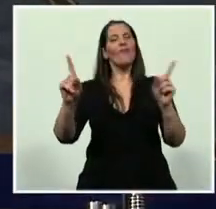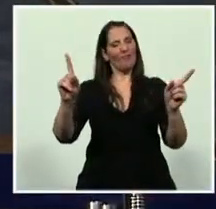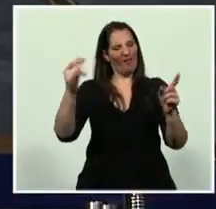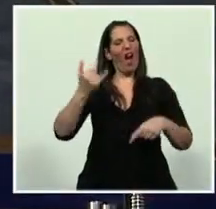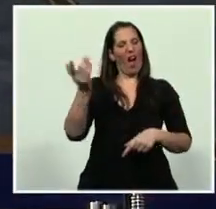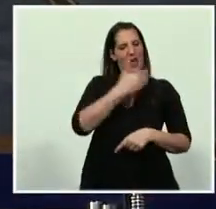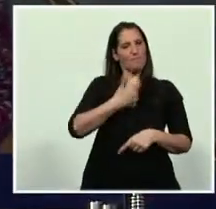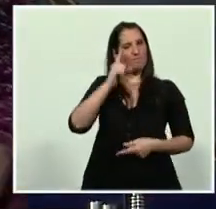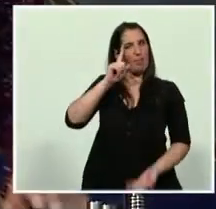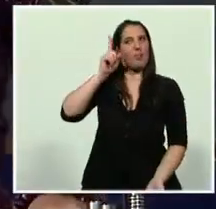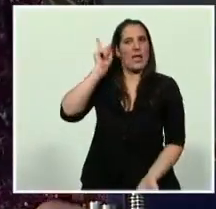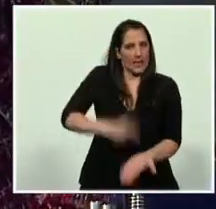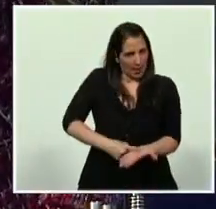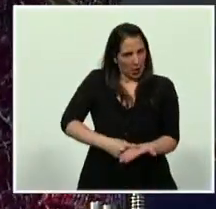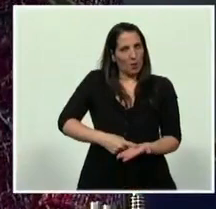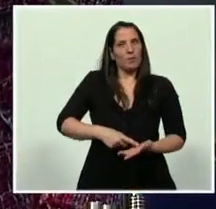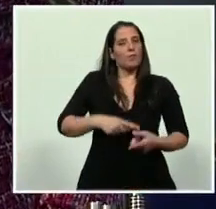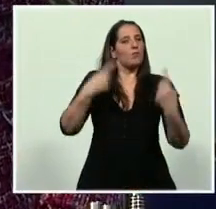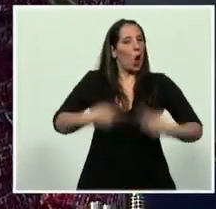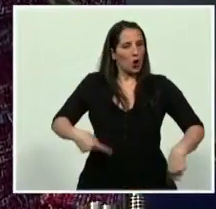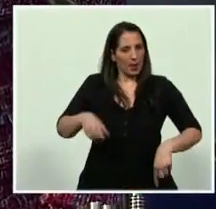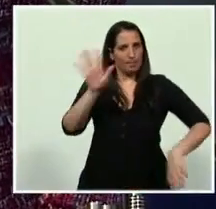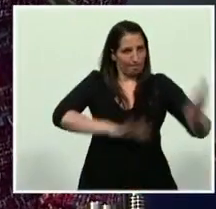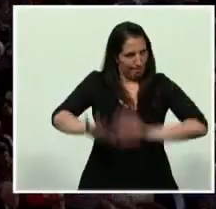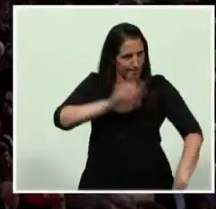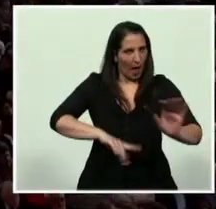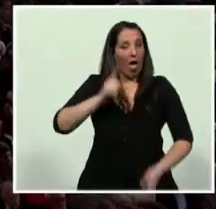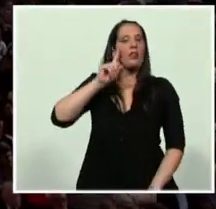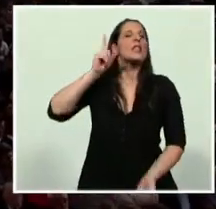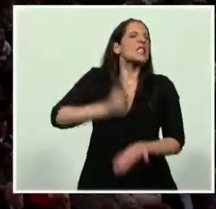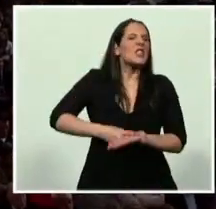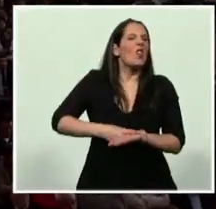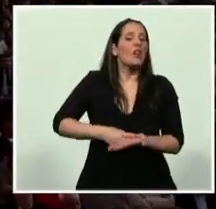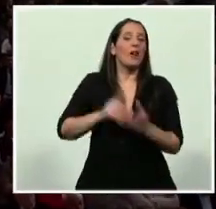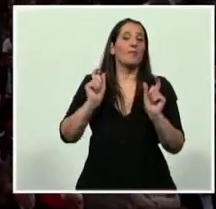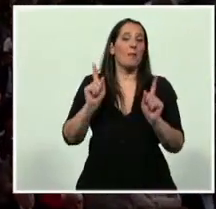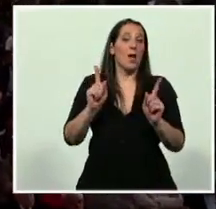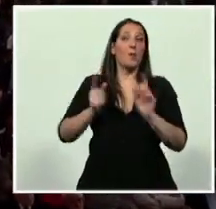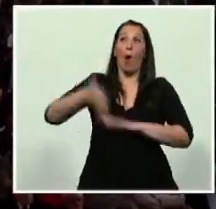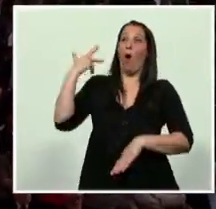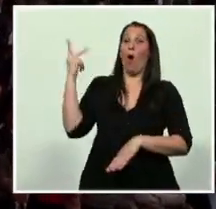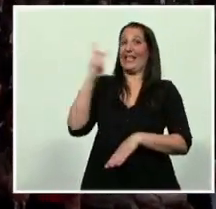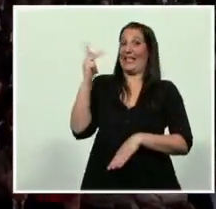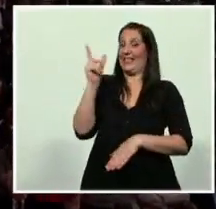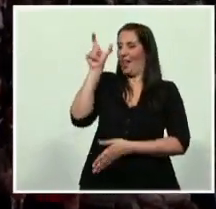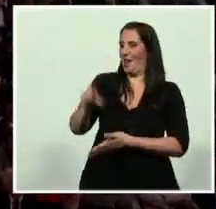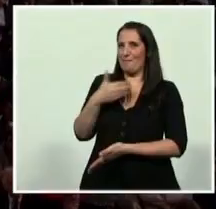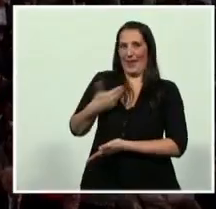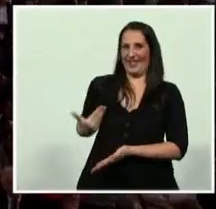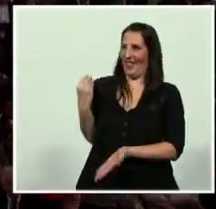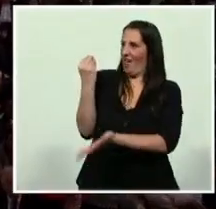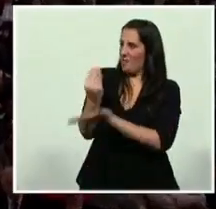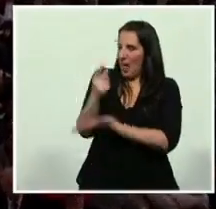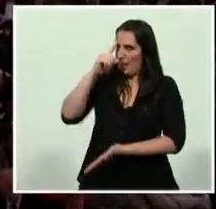decisión política. La decisión que Néstor Kirchner, presidente de los argentinos,